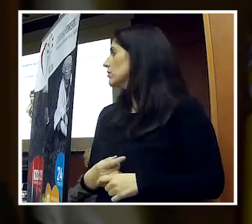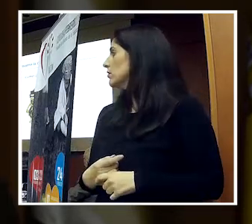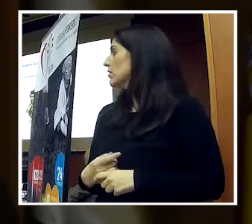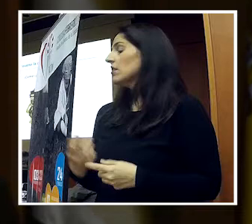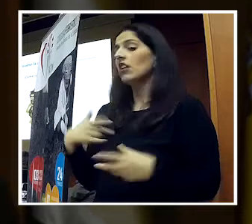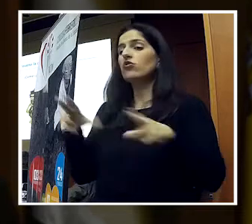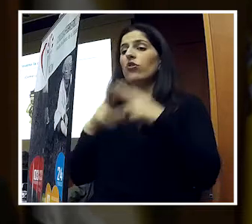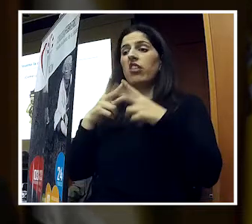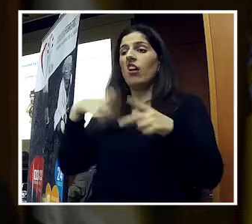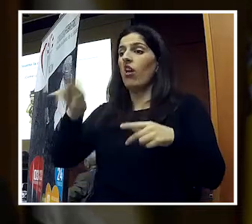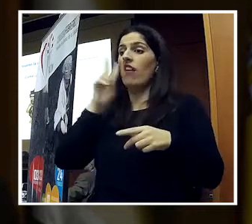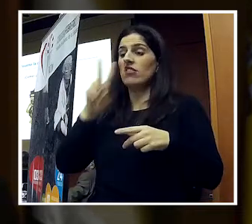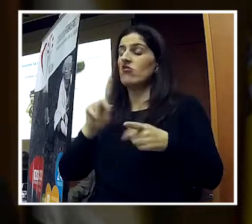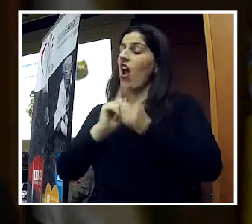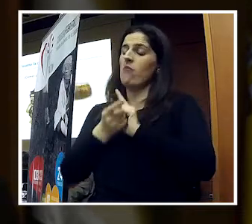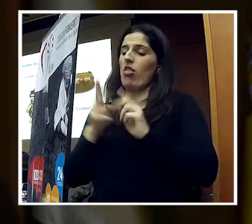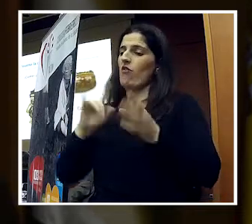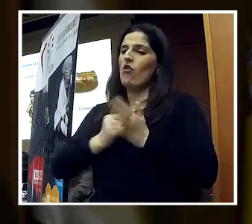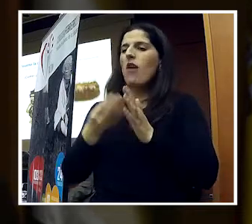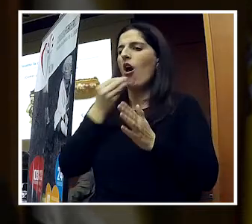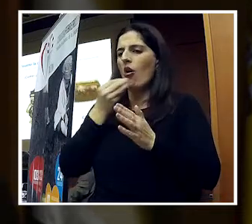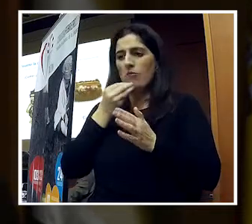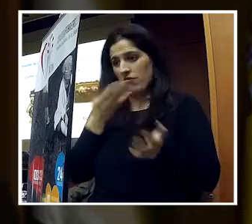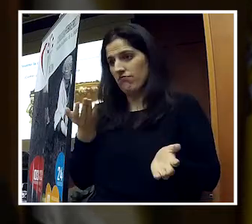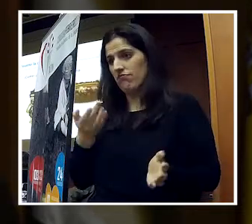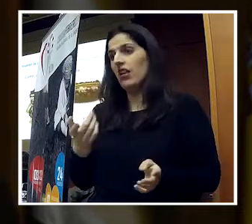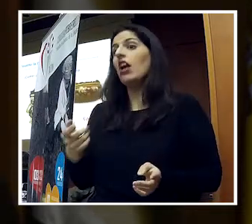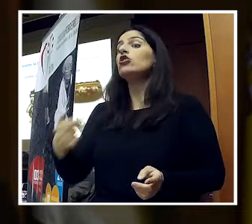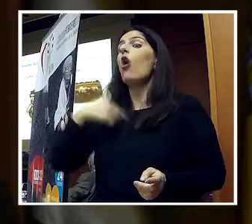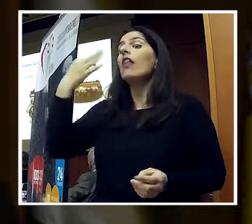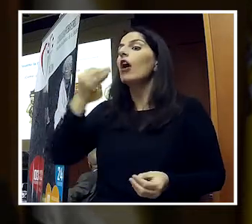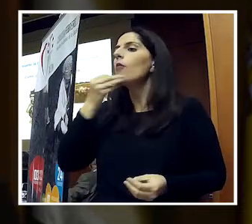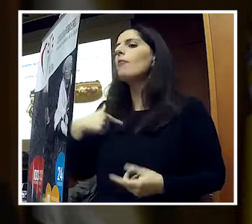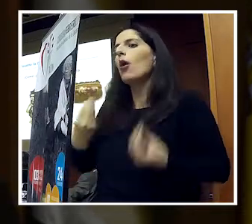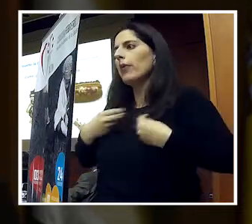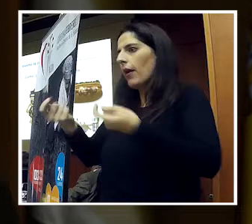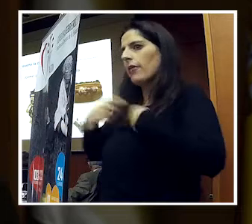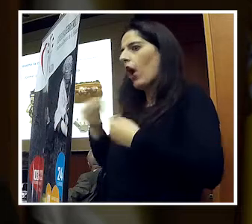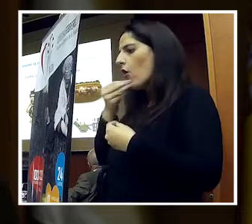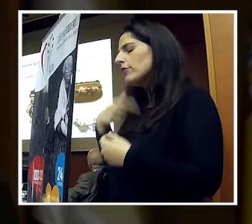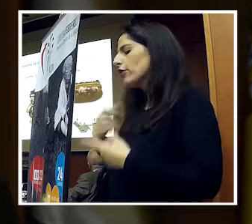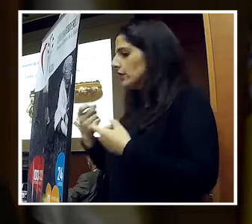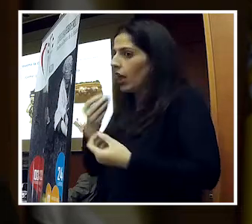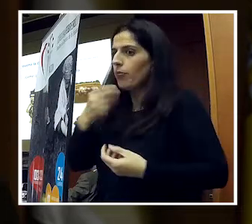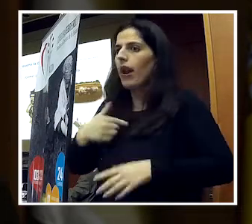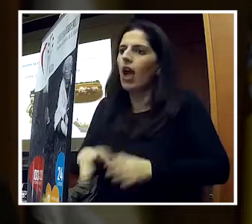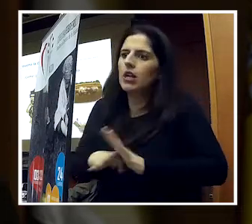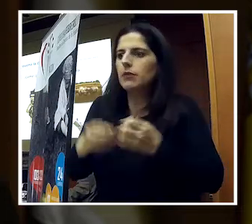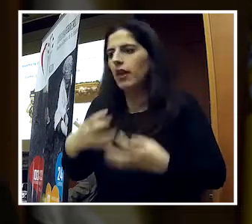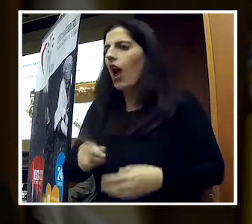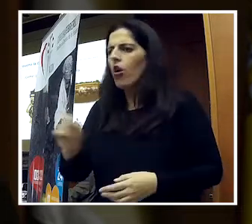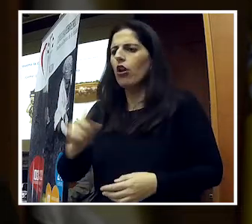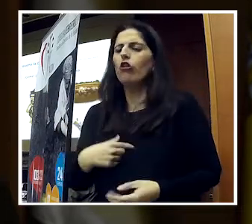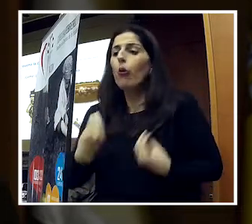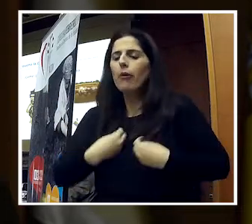hemos cambiado de comer para vivir a vivir para comer, ¿no? Y quizá esta imagen sea muy representativa de lo que